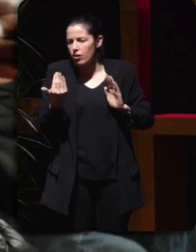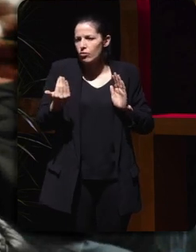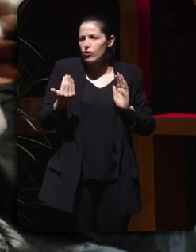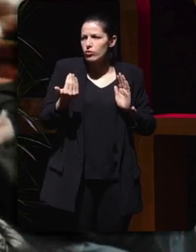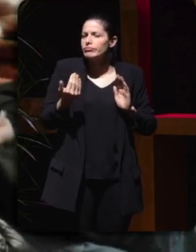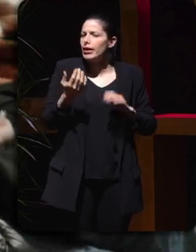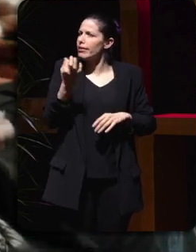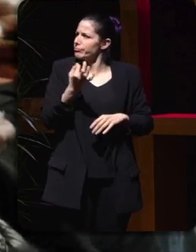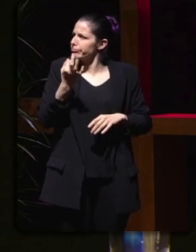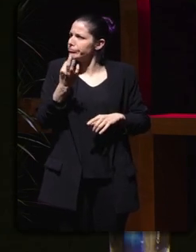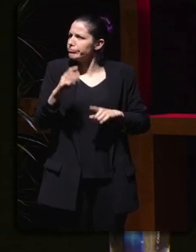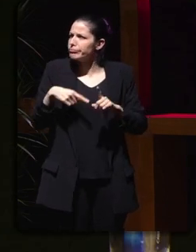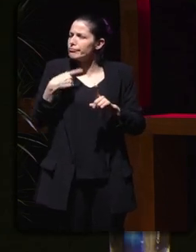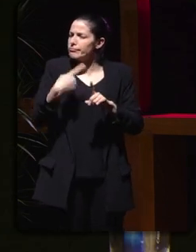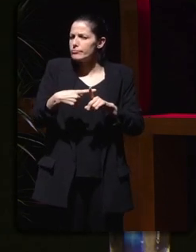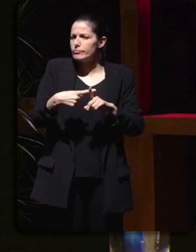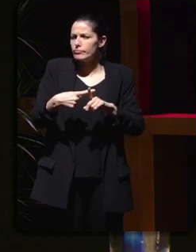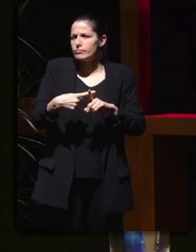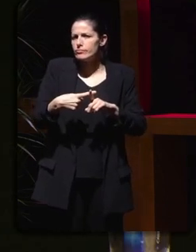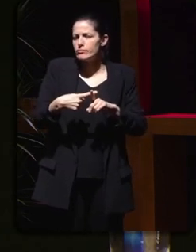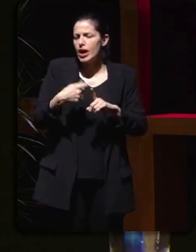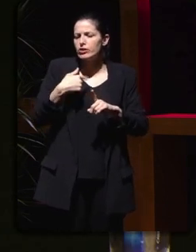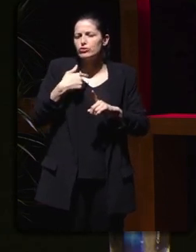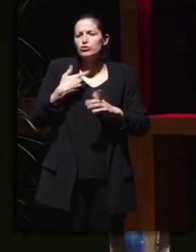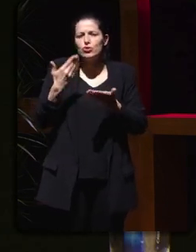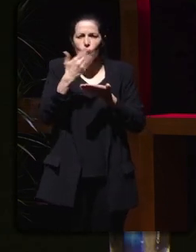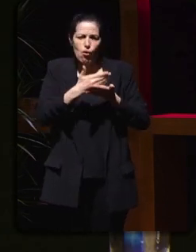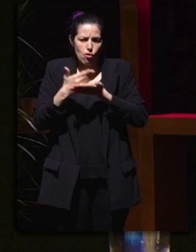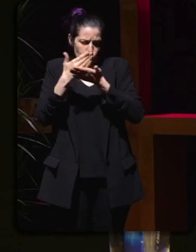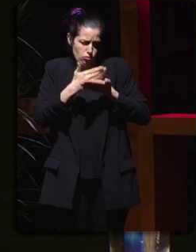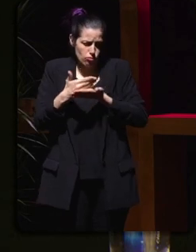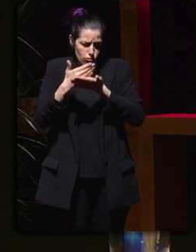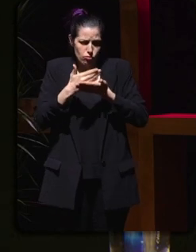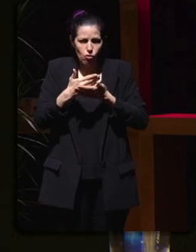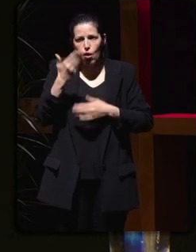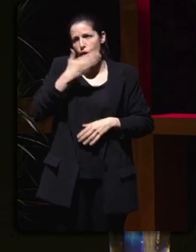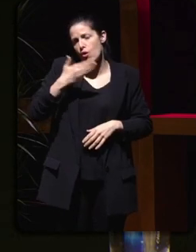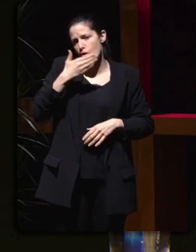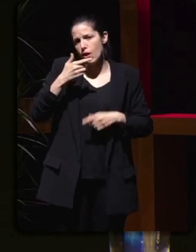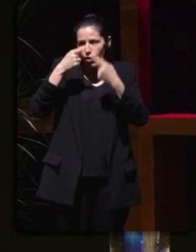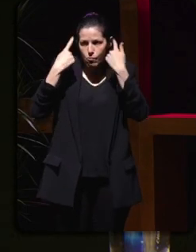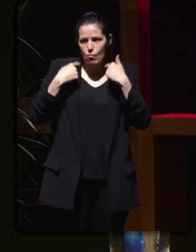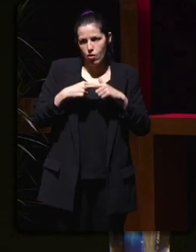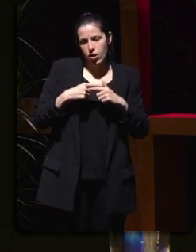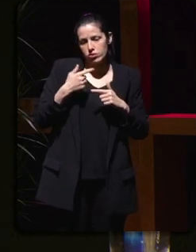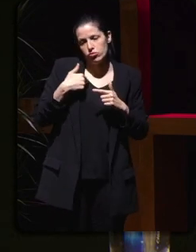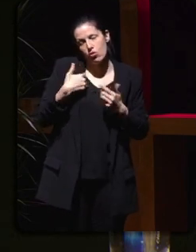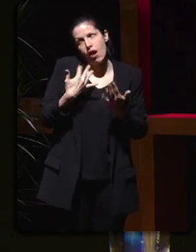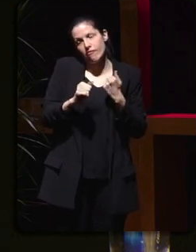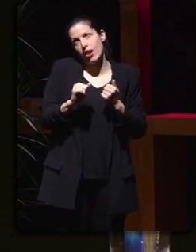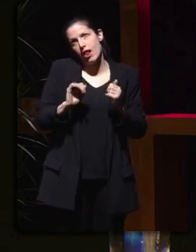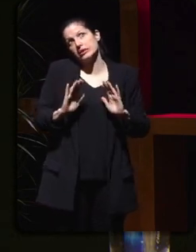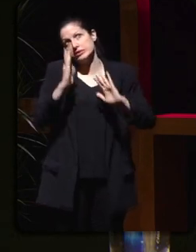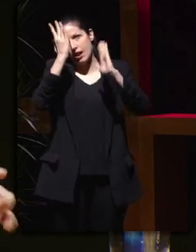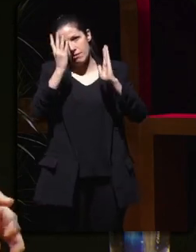sumarle que que yo he estado en un colegio de among Us 12 años que salió muy bien para Como podía haber salido eso lo he dicho